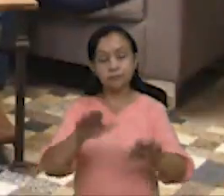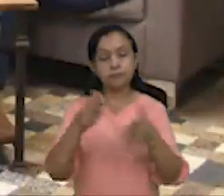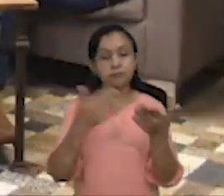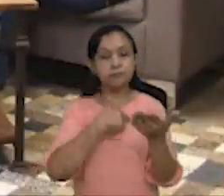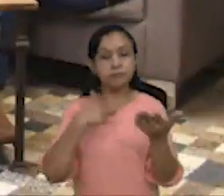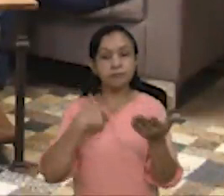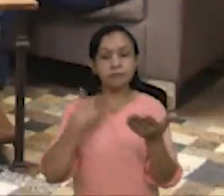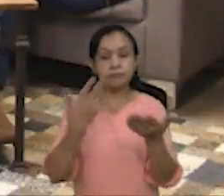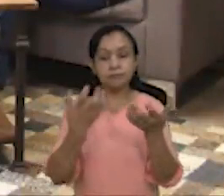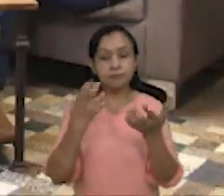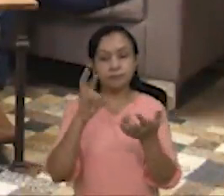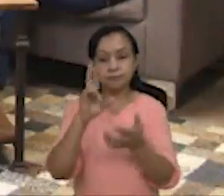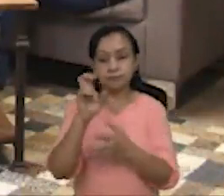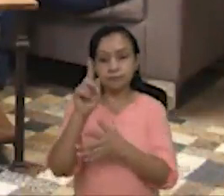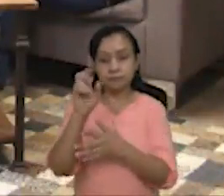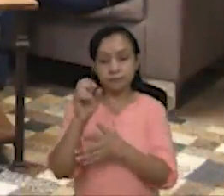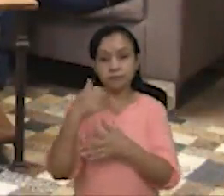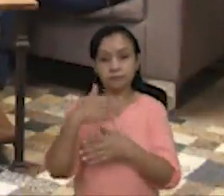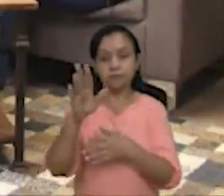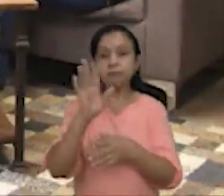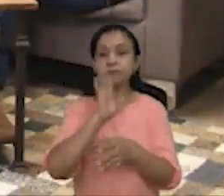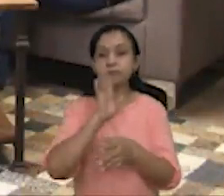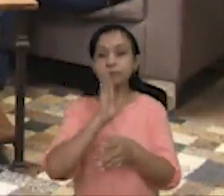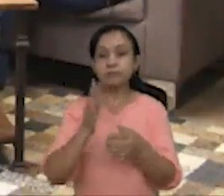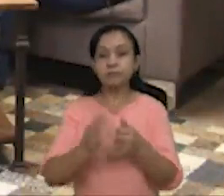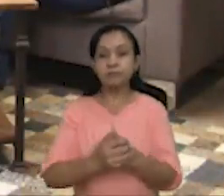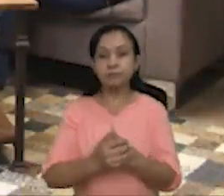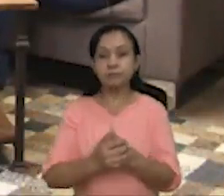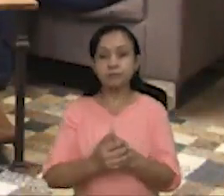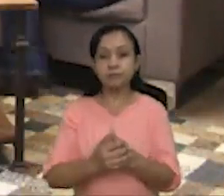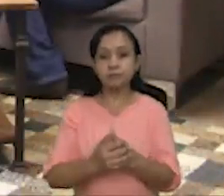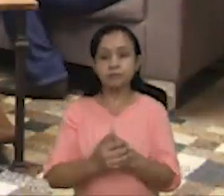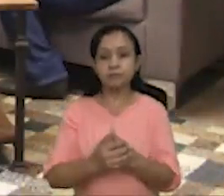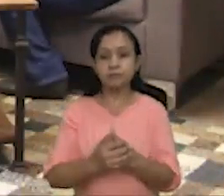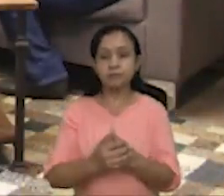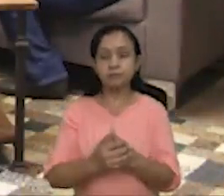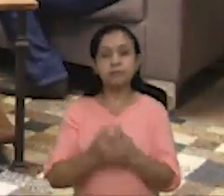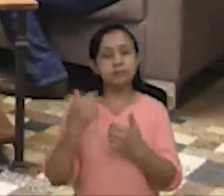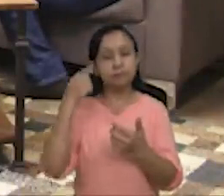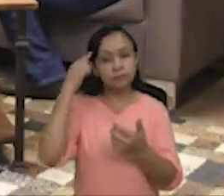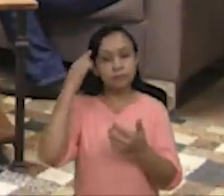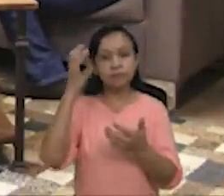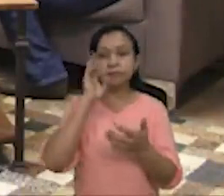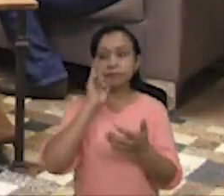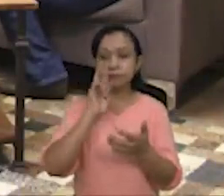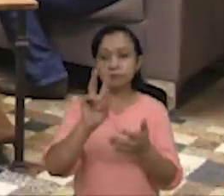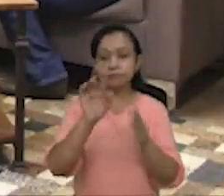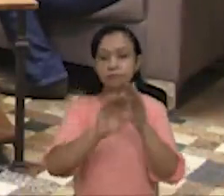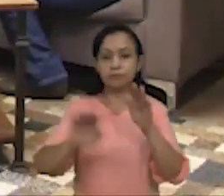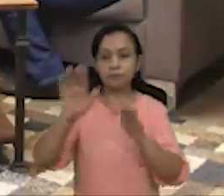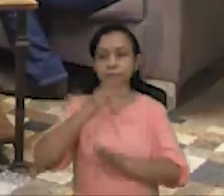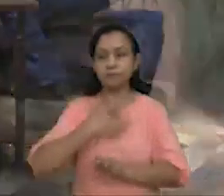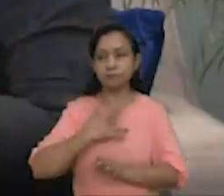Marcela, ¿qué retos podría señalar para el gremio periodístico? Fíjate que yo creo que tenemos que ver más a las